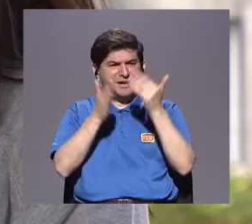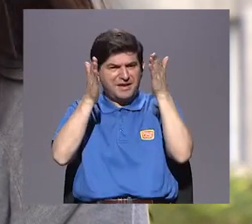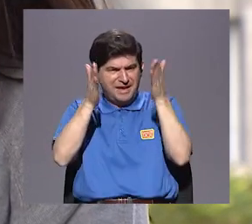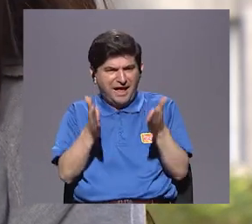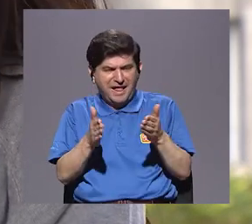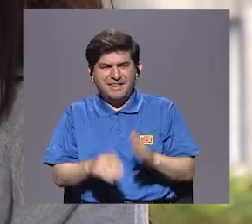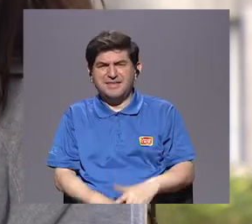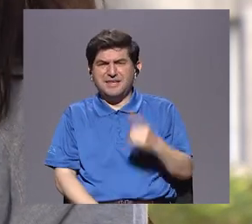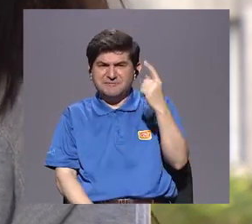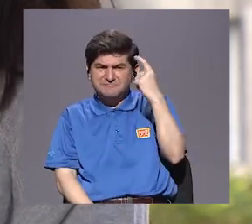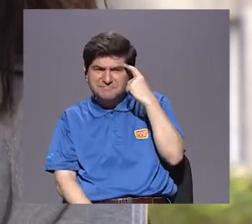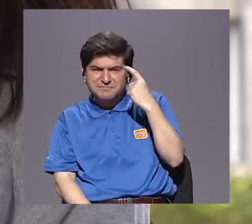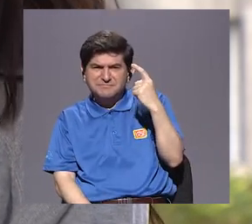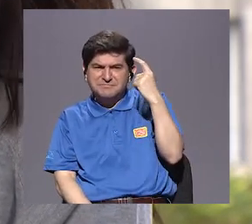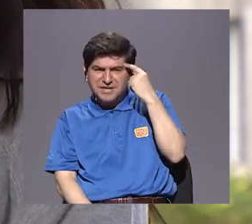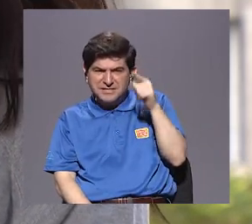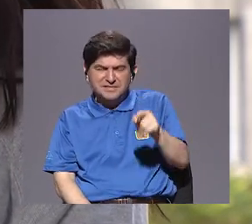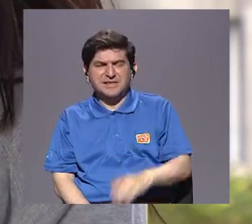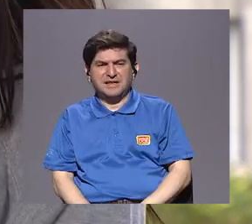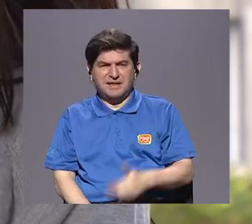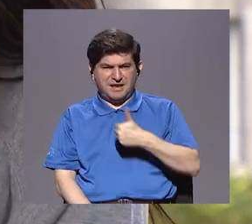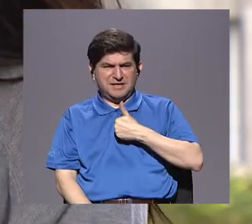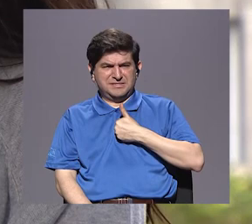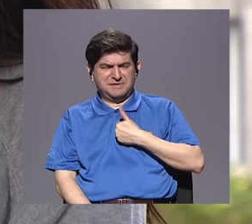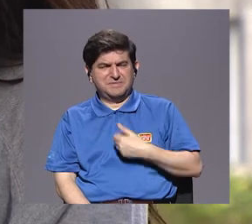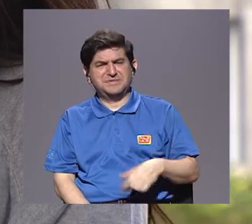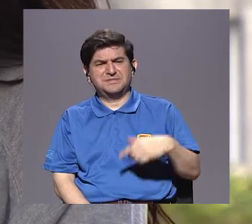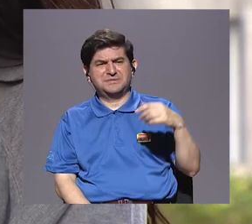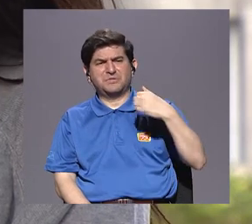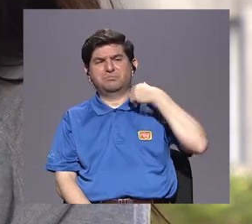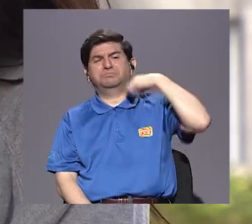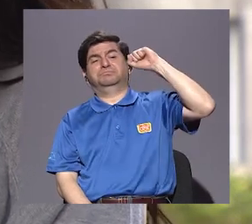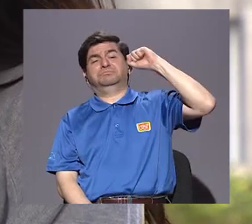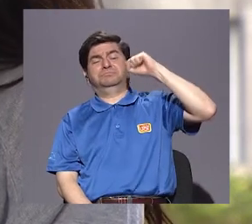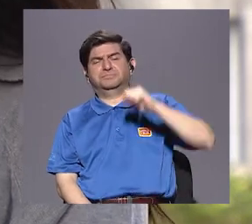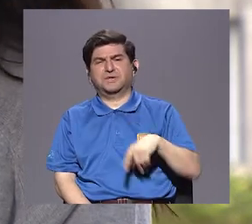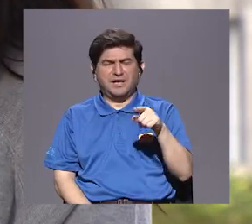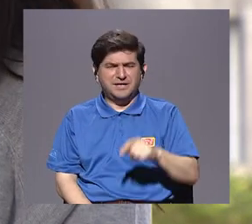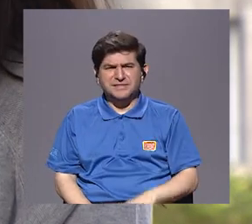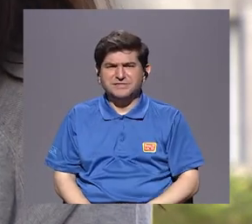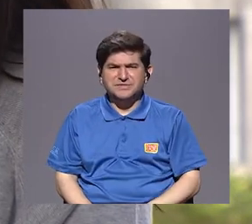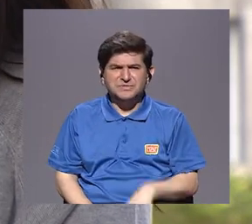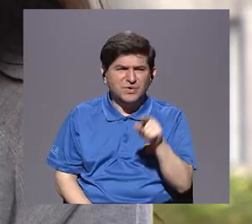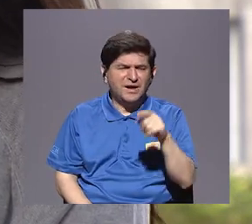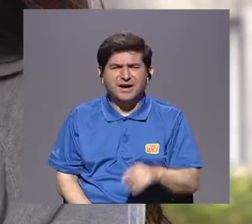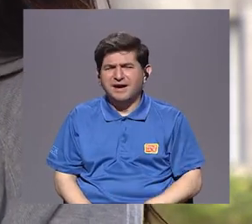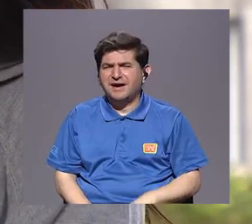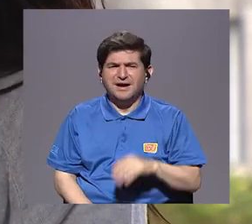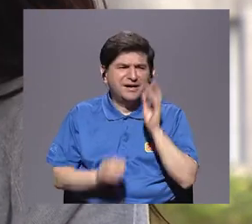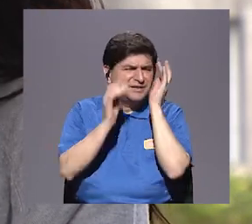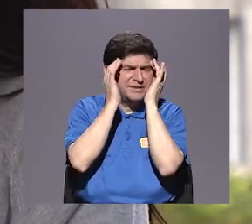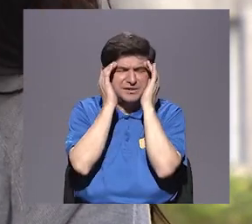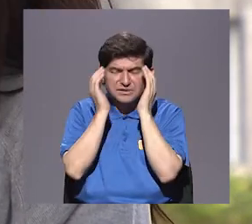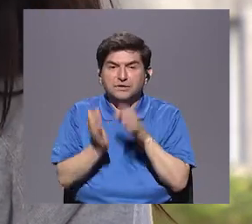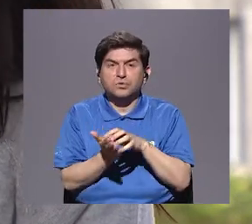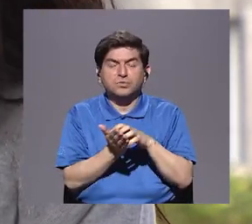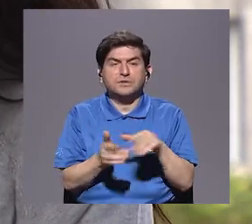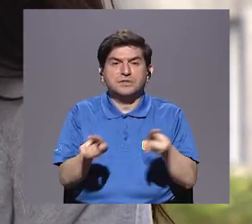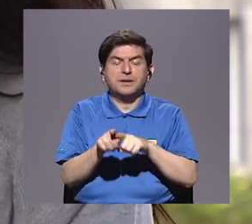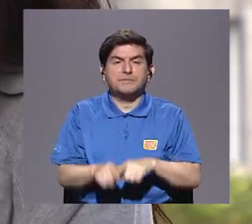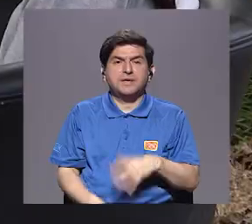está pensando en quitarse la vida, eso produce mucha angustia y mucha incertidumbre. Además de